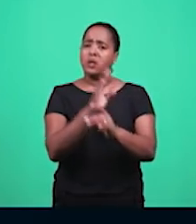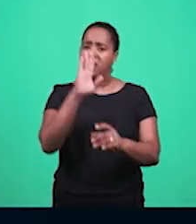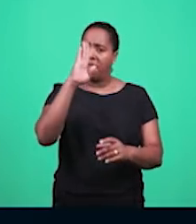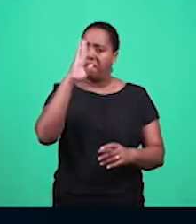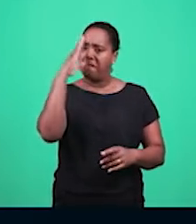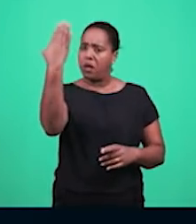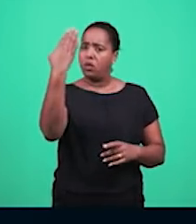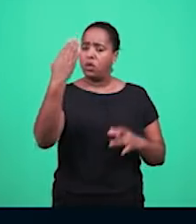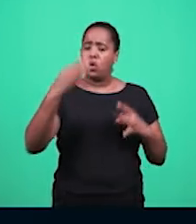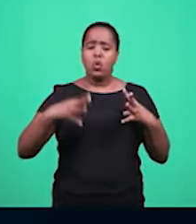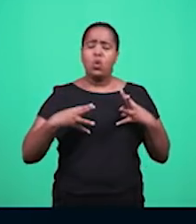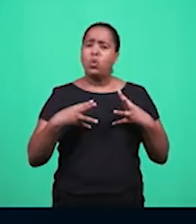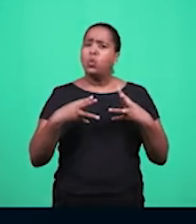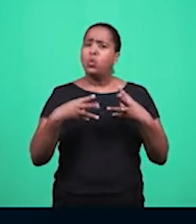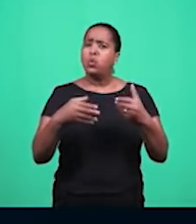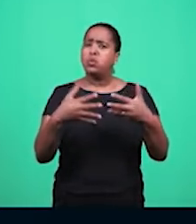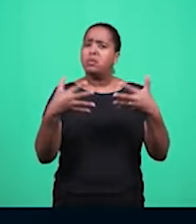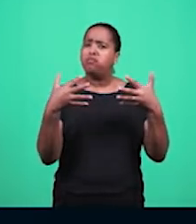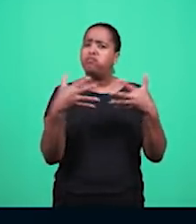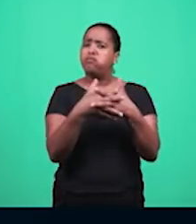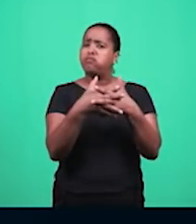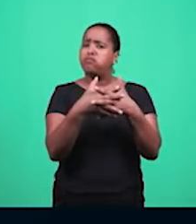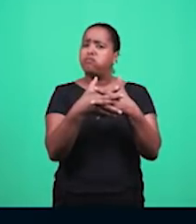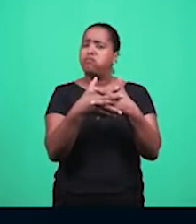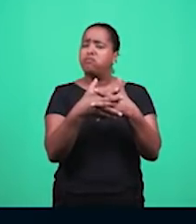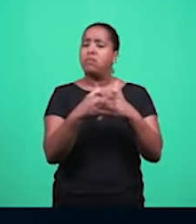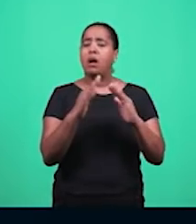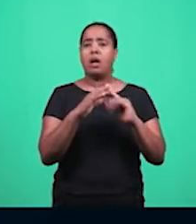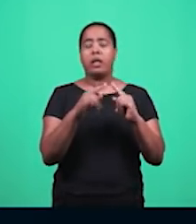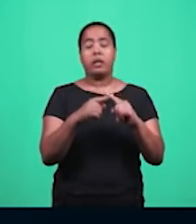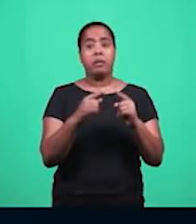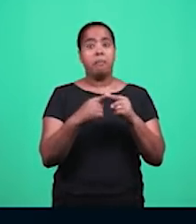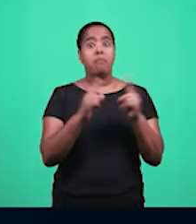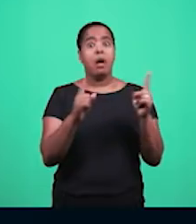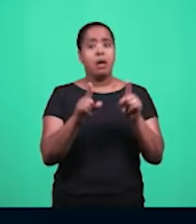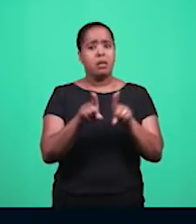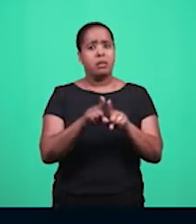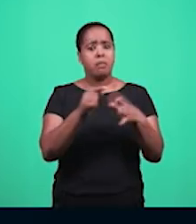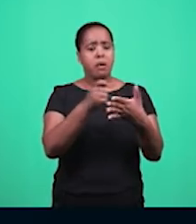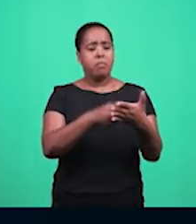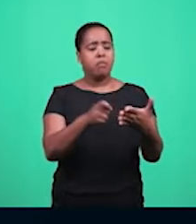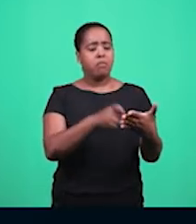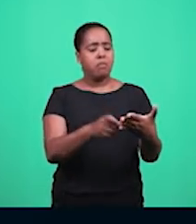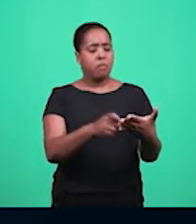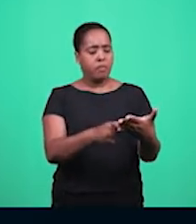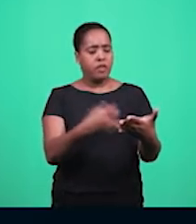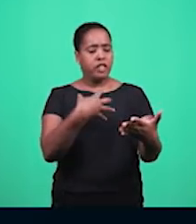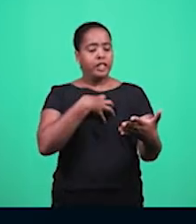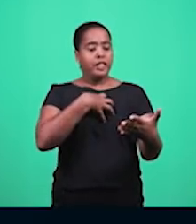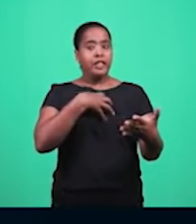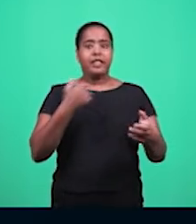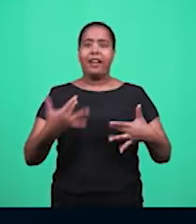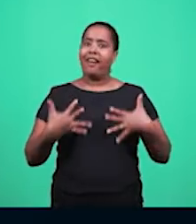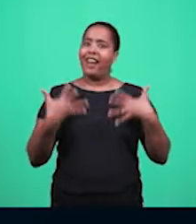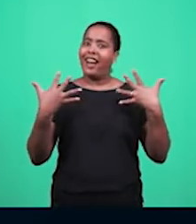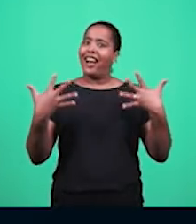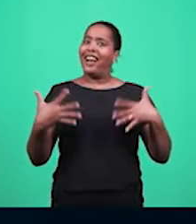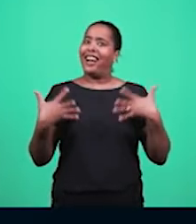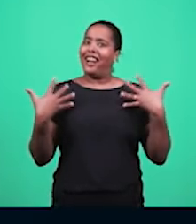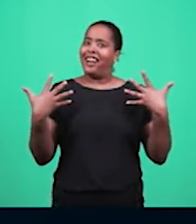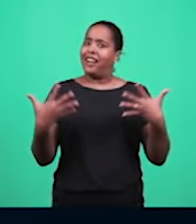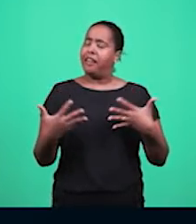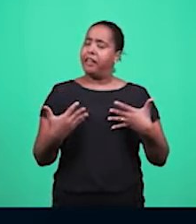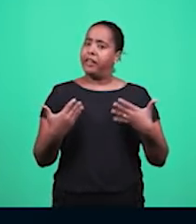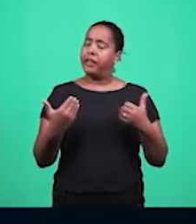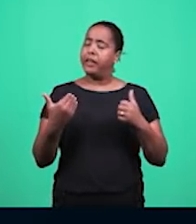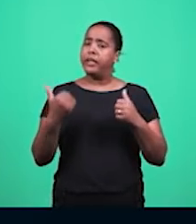aquello que podría confundir a la iglesia pero él hablaba de su alegría del regocijo de él de saber